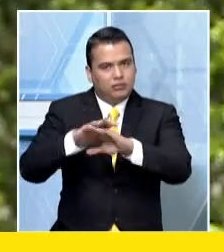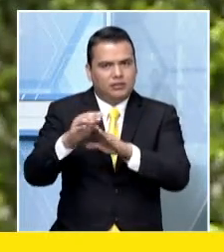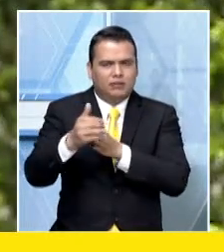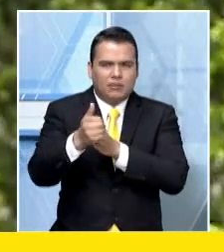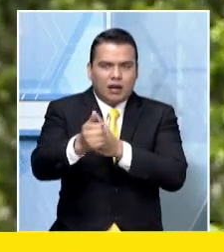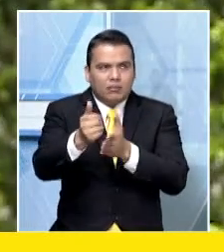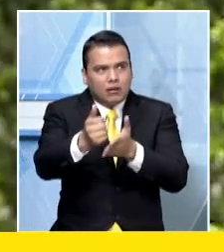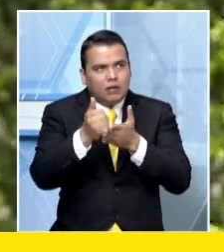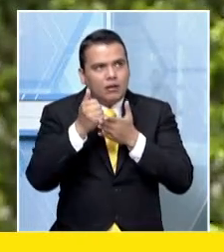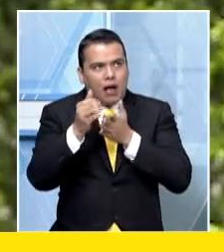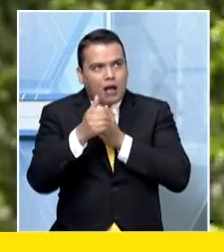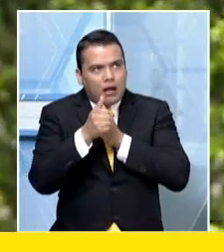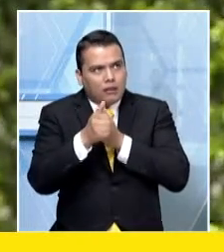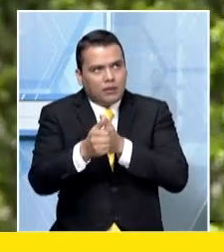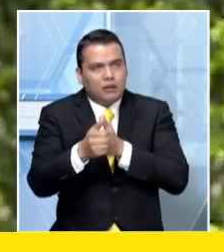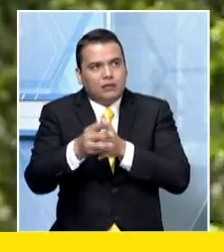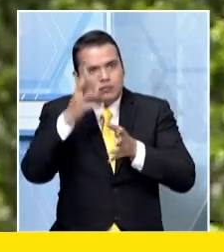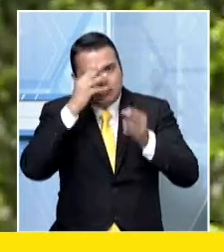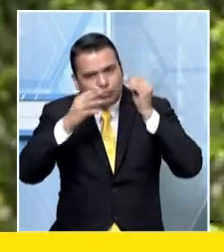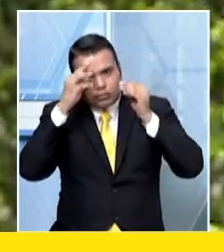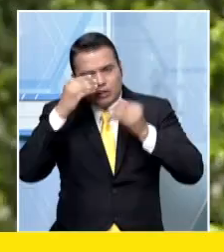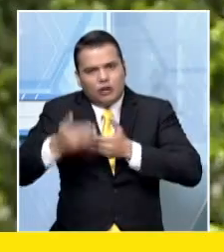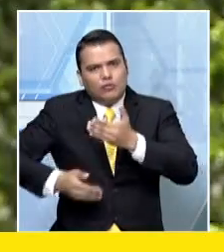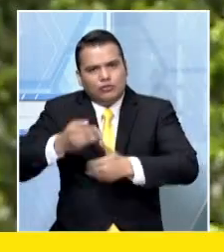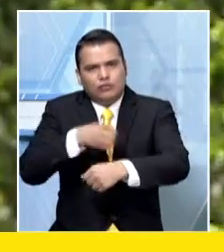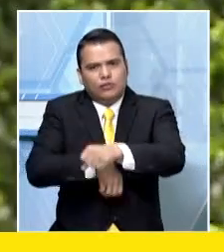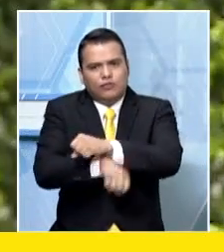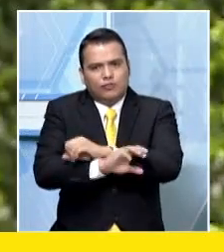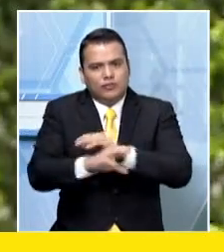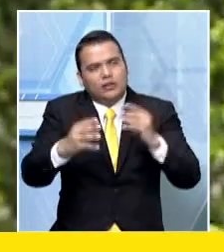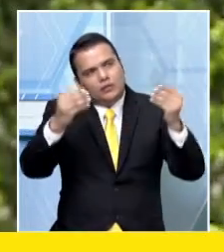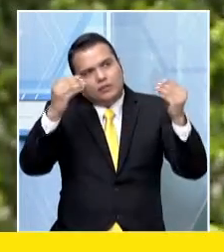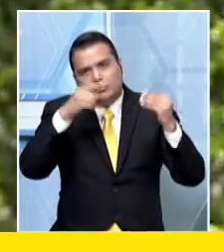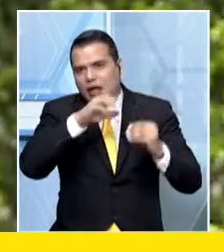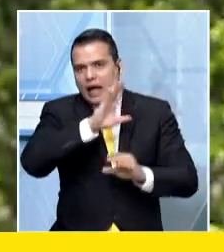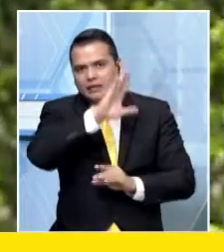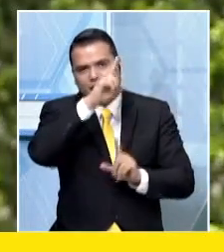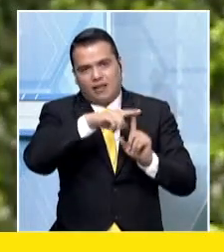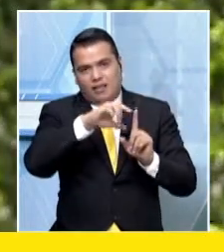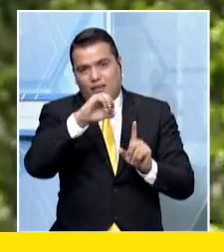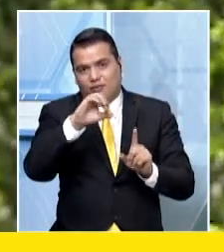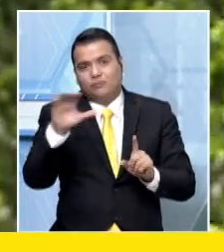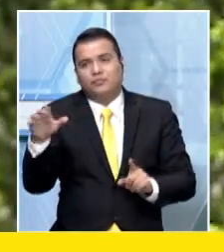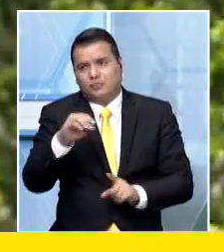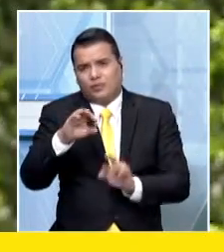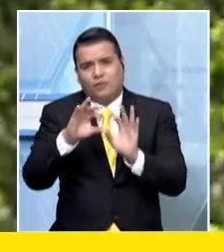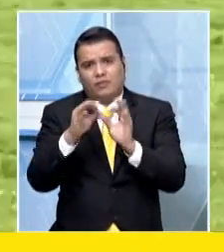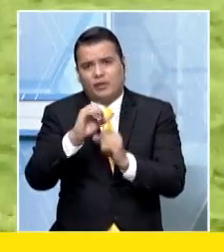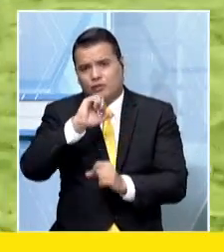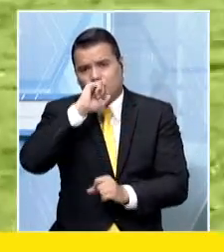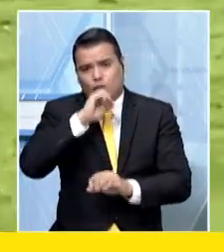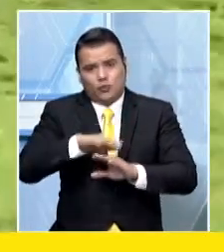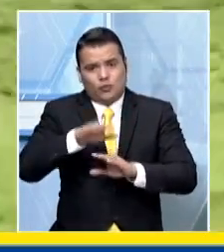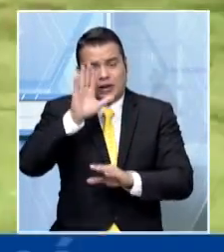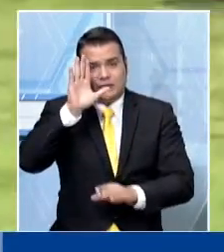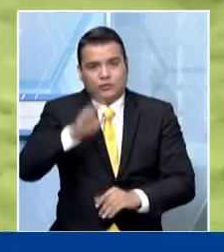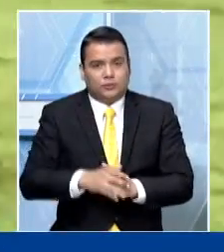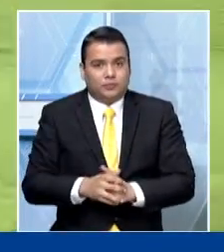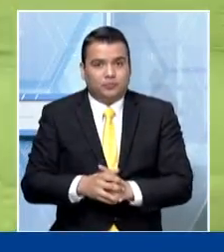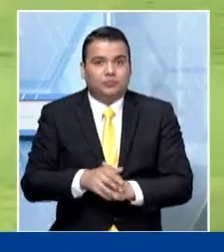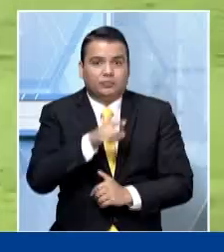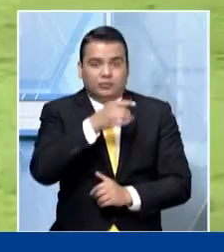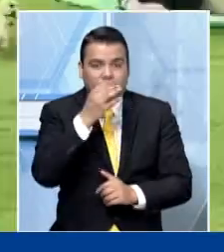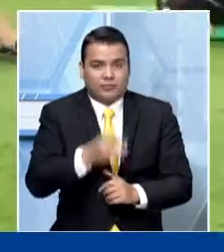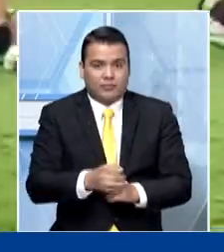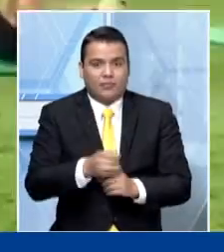de del fútbol me lo inculcó mi tía igual mi familia muy futbolera la familia serrano este samario y sus